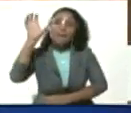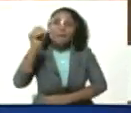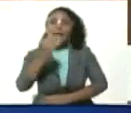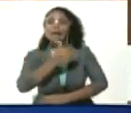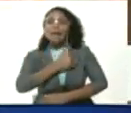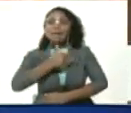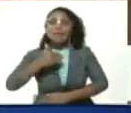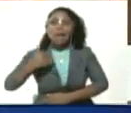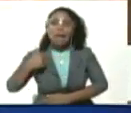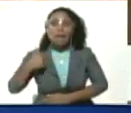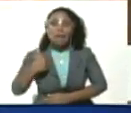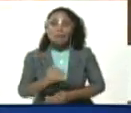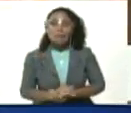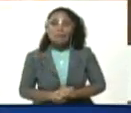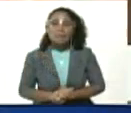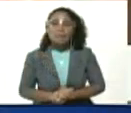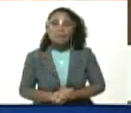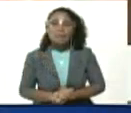quiera